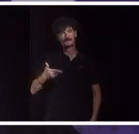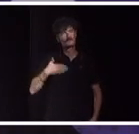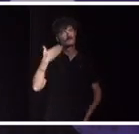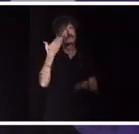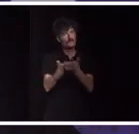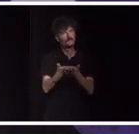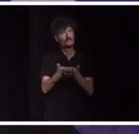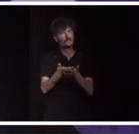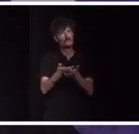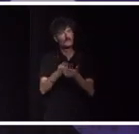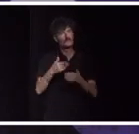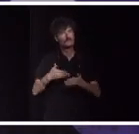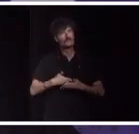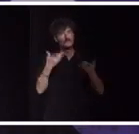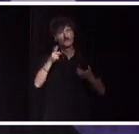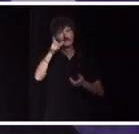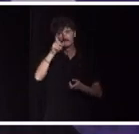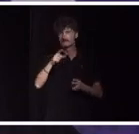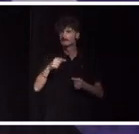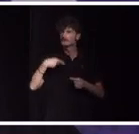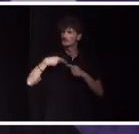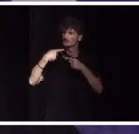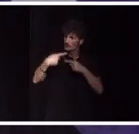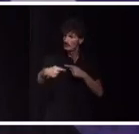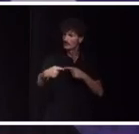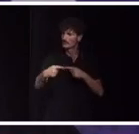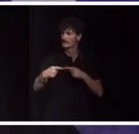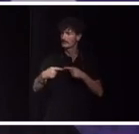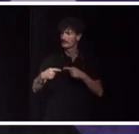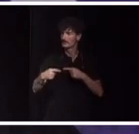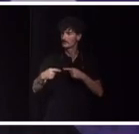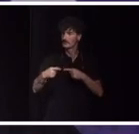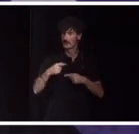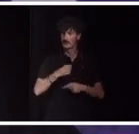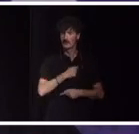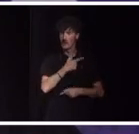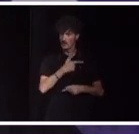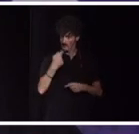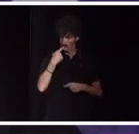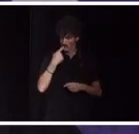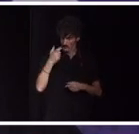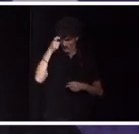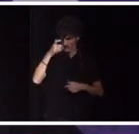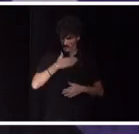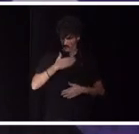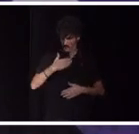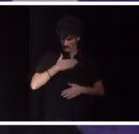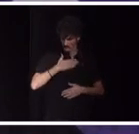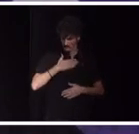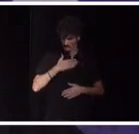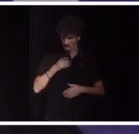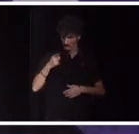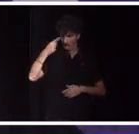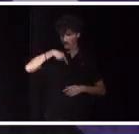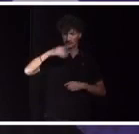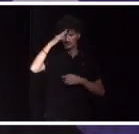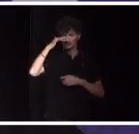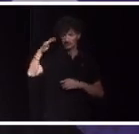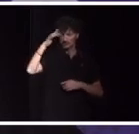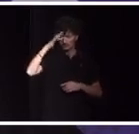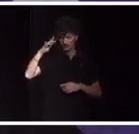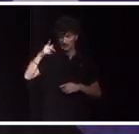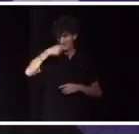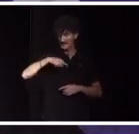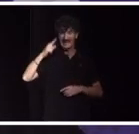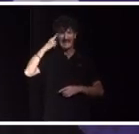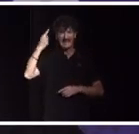demostrarles una y otra vez que en el corazón de nuestro pueblo anidan nuestros sueños y que